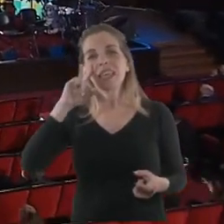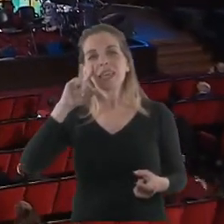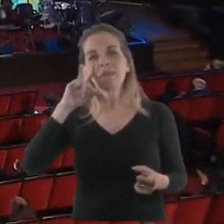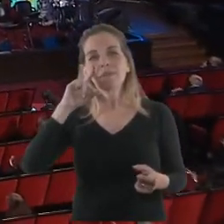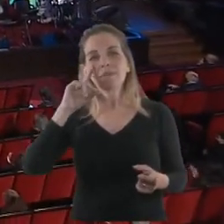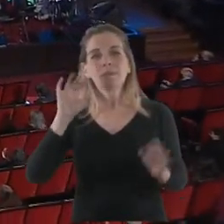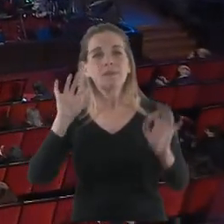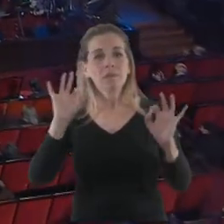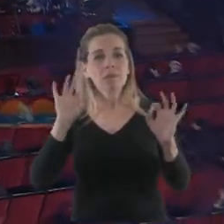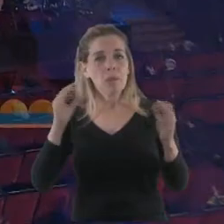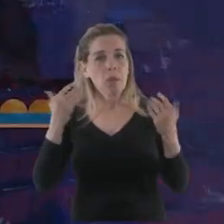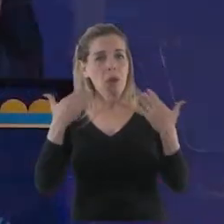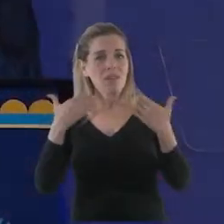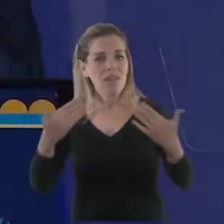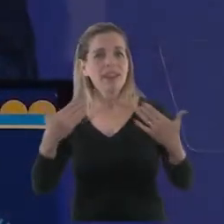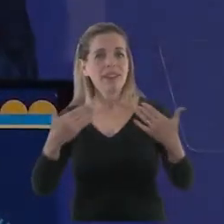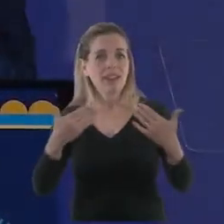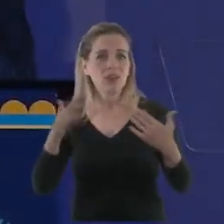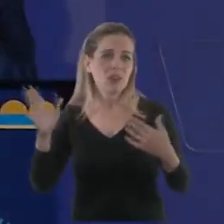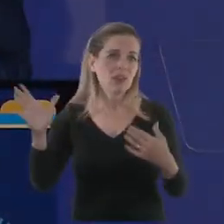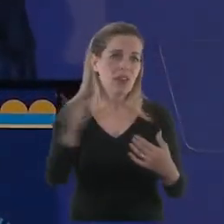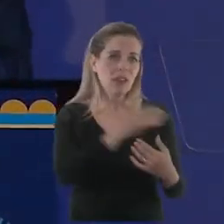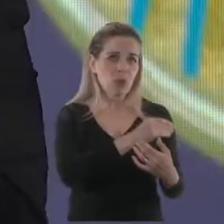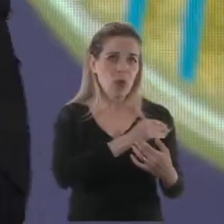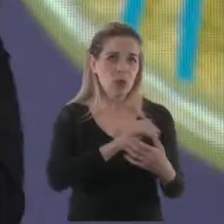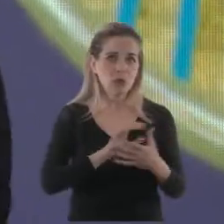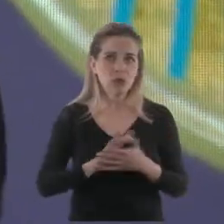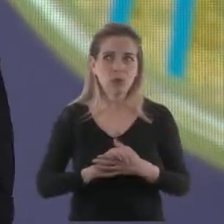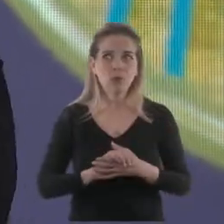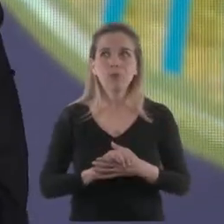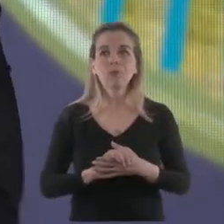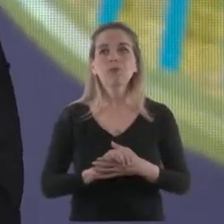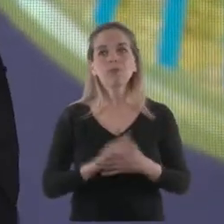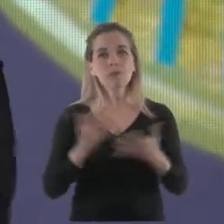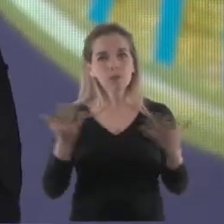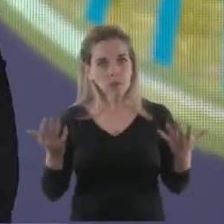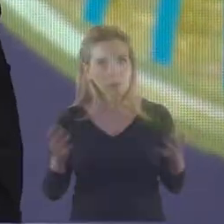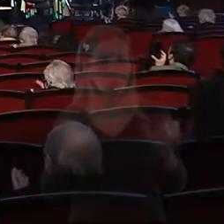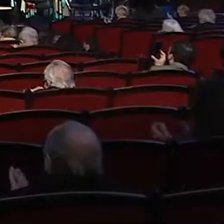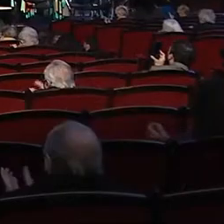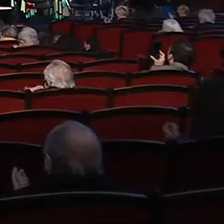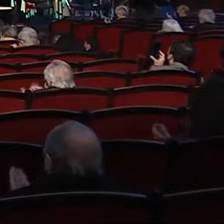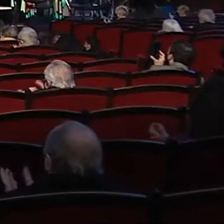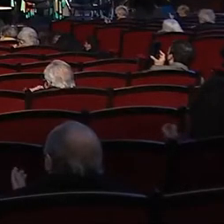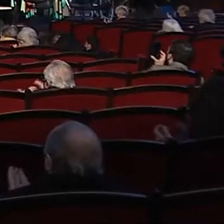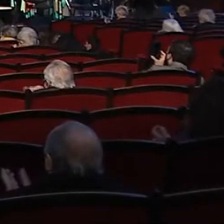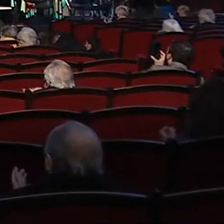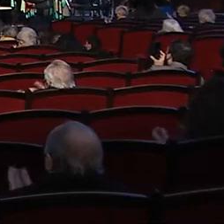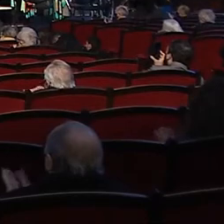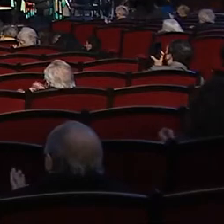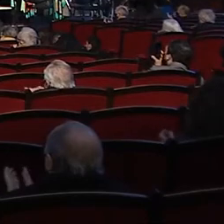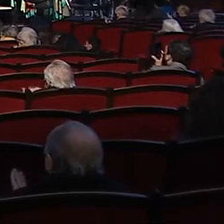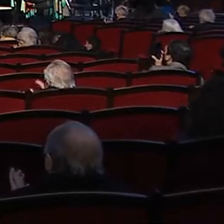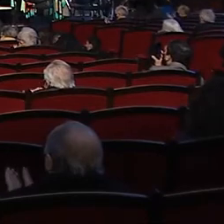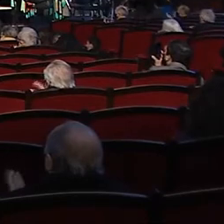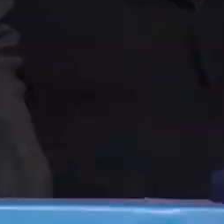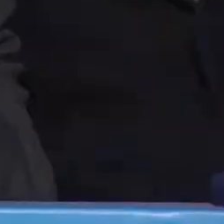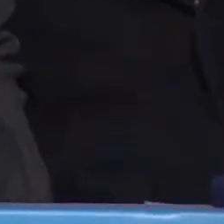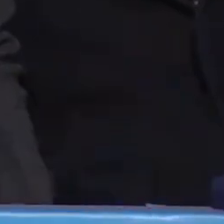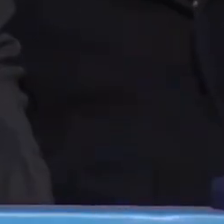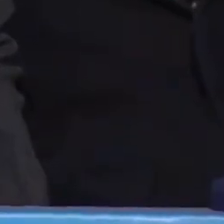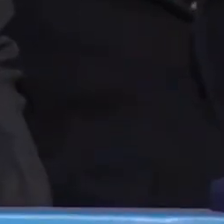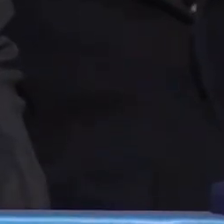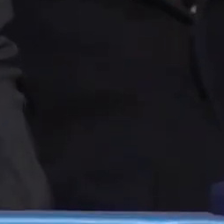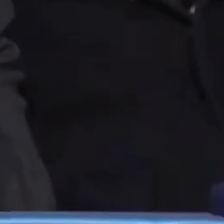Bueno, felicitaciones a todos, ¿eh? Te mete un poquito de nervio, ¿no? Frente a tanta gente importante, ¿no? Tanto